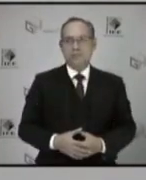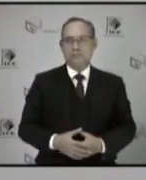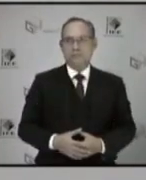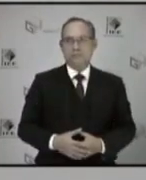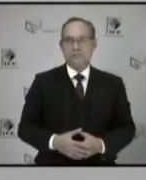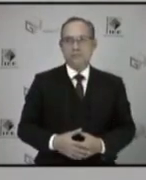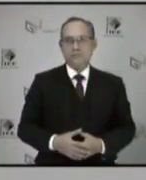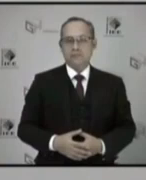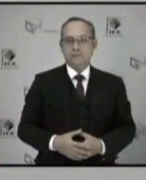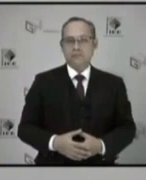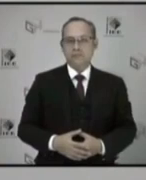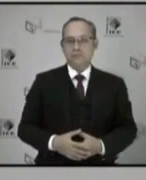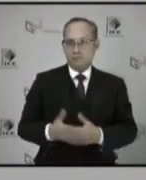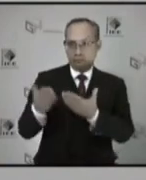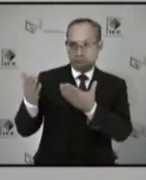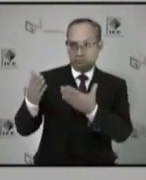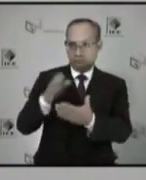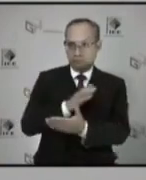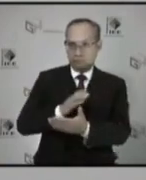Sí, candidato.